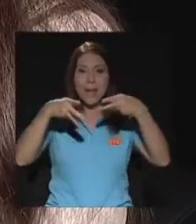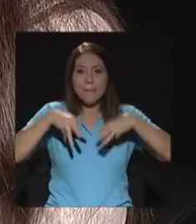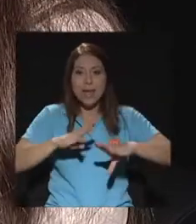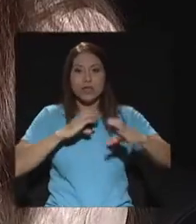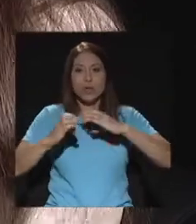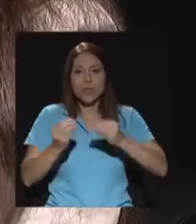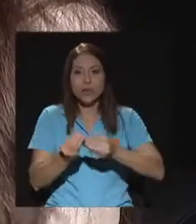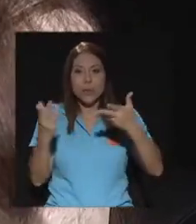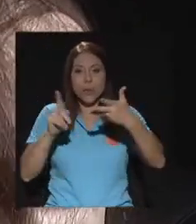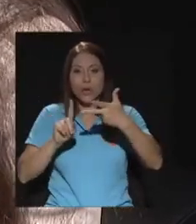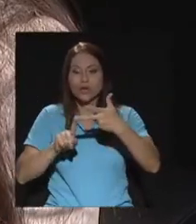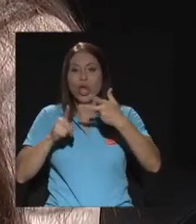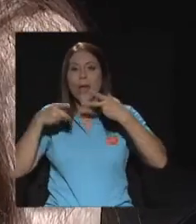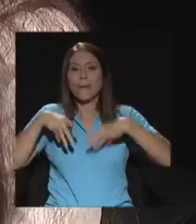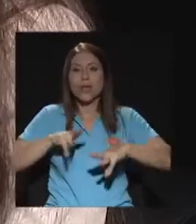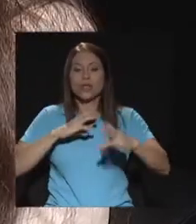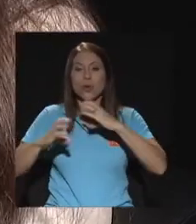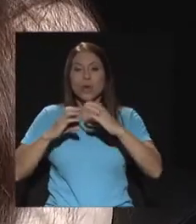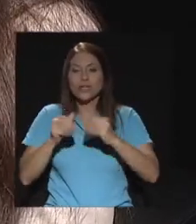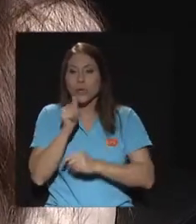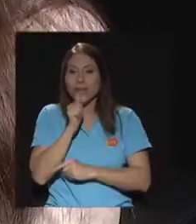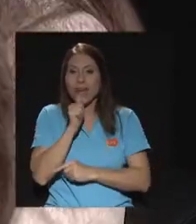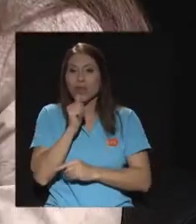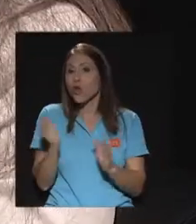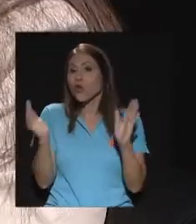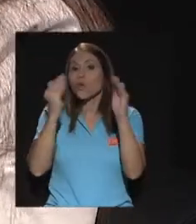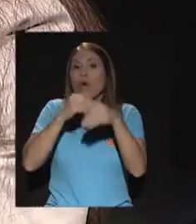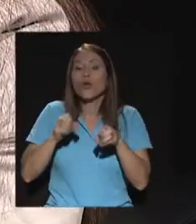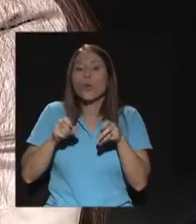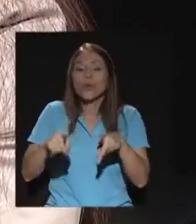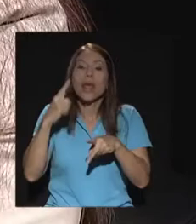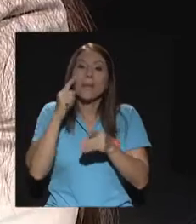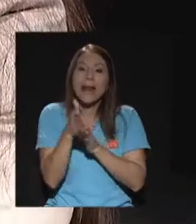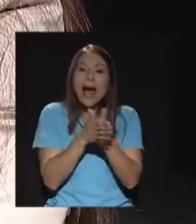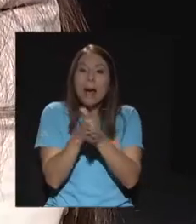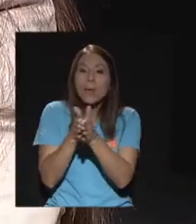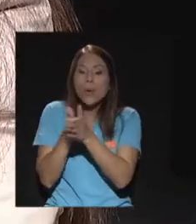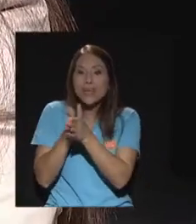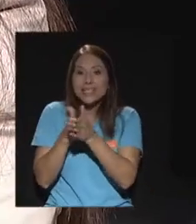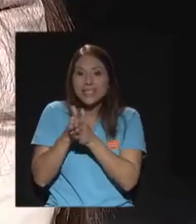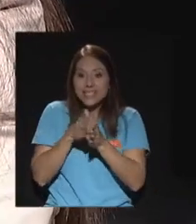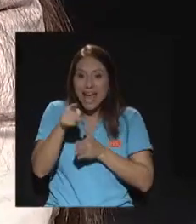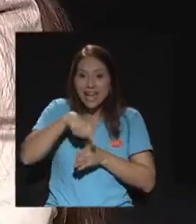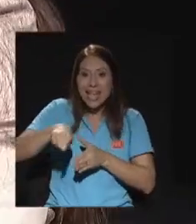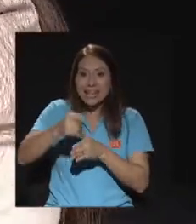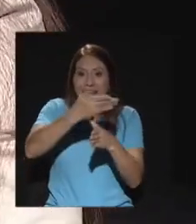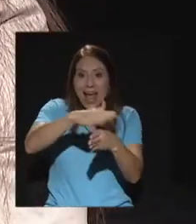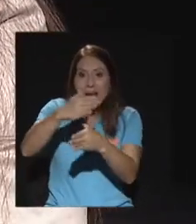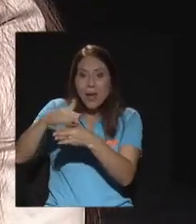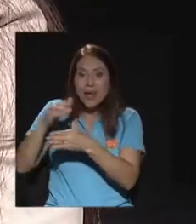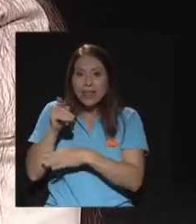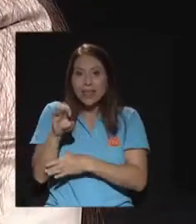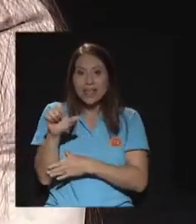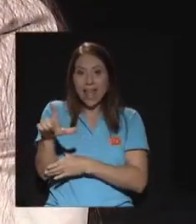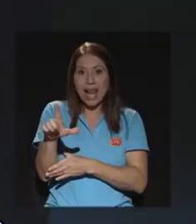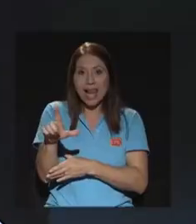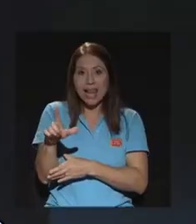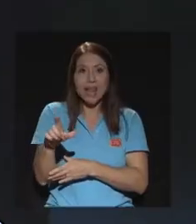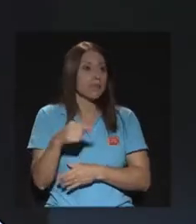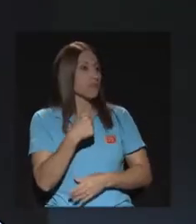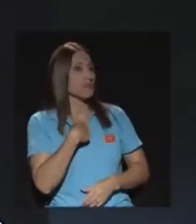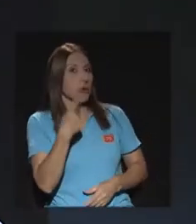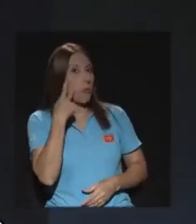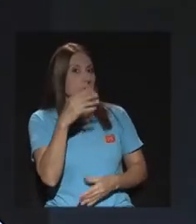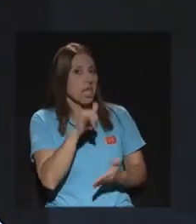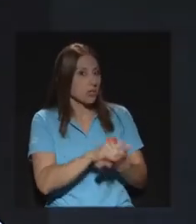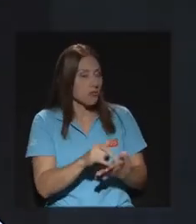simplemente vamos a quedar sin la posibilidad de aprovechar el dividendo digital. Eso no vi en esta nueva ley que ustedes están promoviendo.